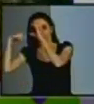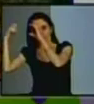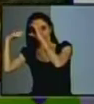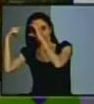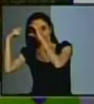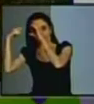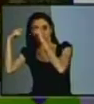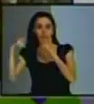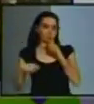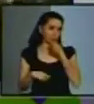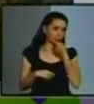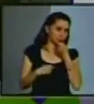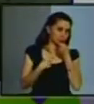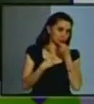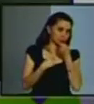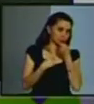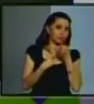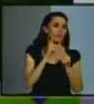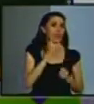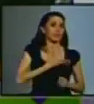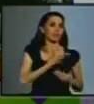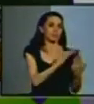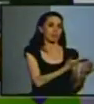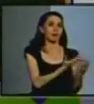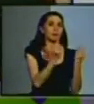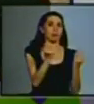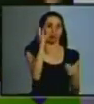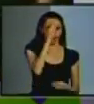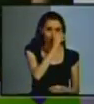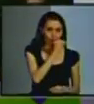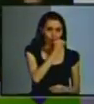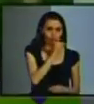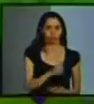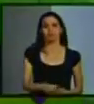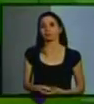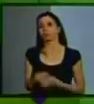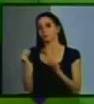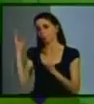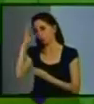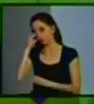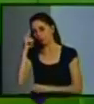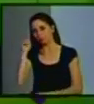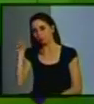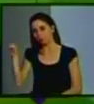Mendoza, quien les habla, por supuesto. Que tengan muy buenas noches. Buenas noches para ti también, José Luis.